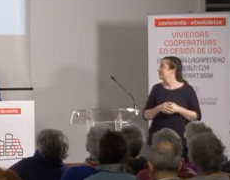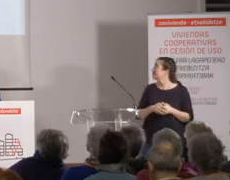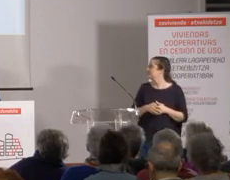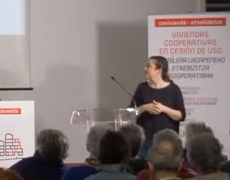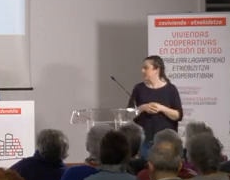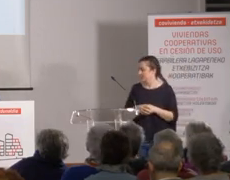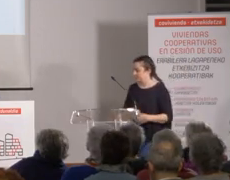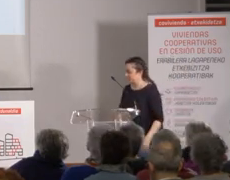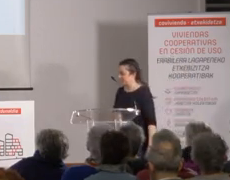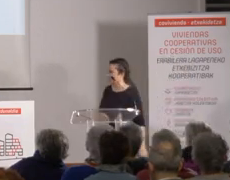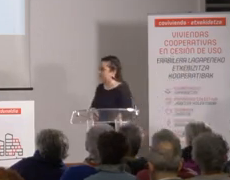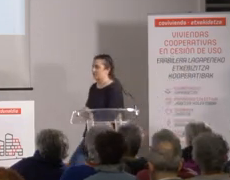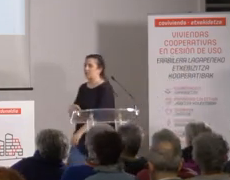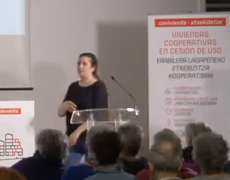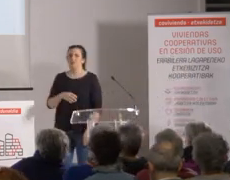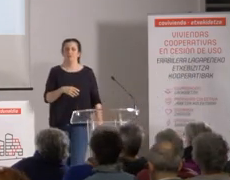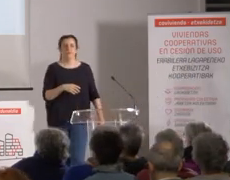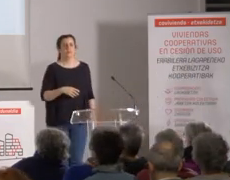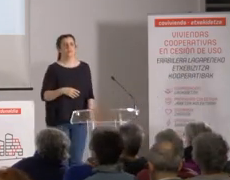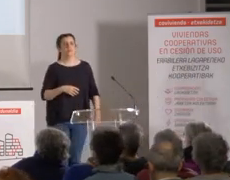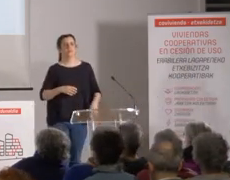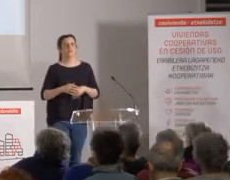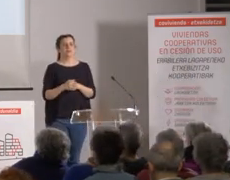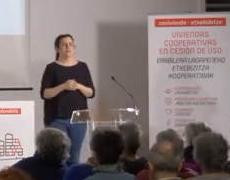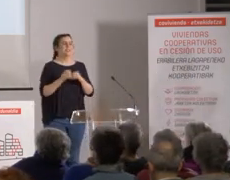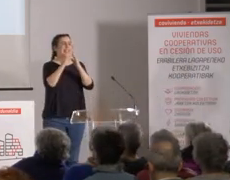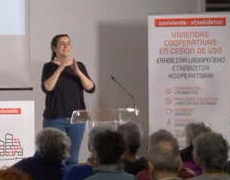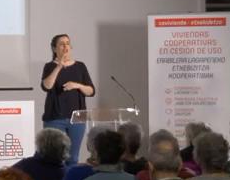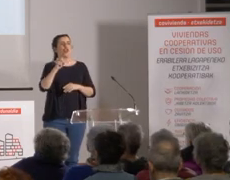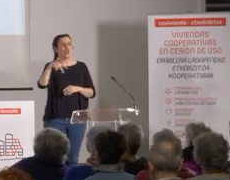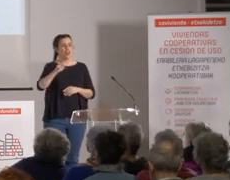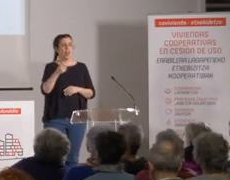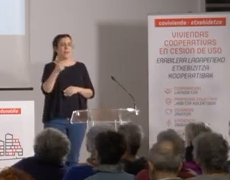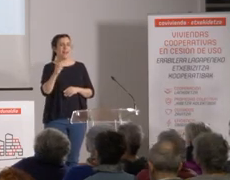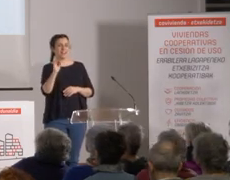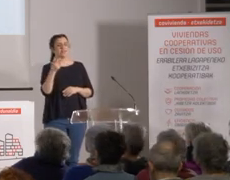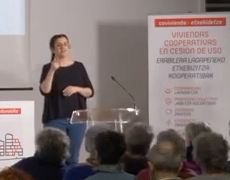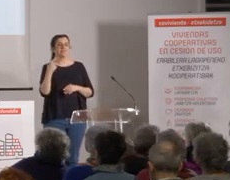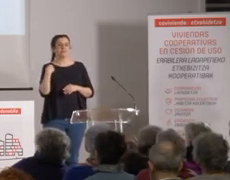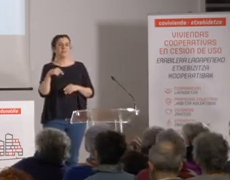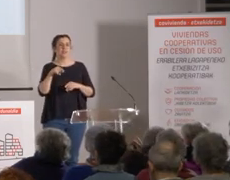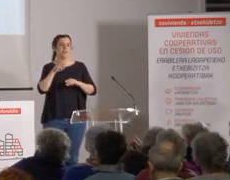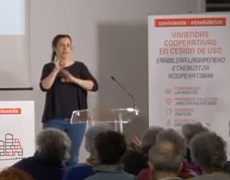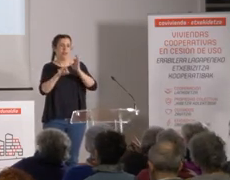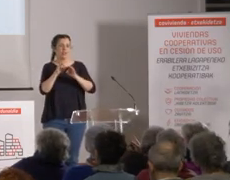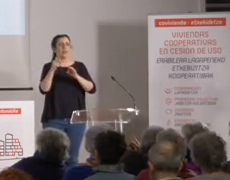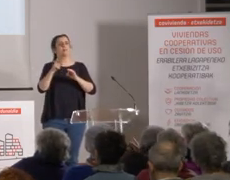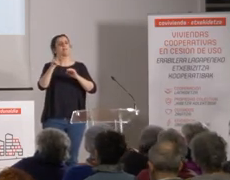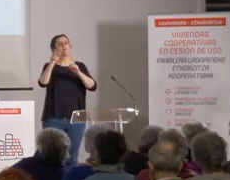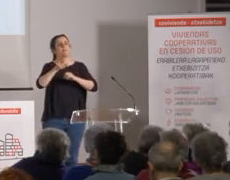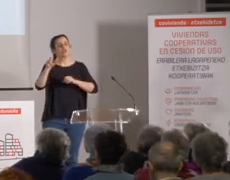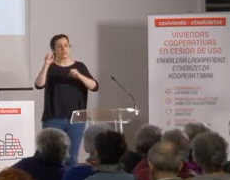Bueno, Checonacbat es una cooperativa de alojamientos colaborativos de personas mayores, donde valoramos